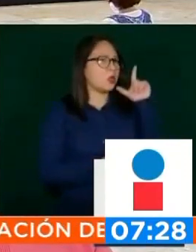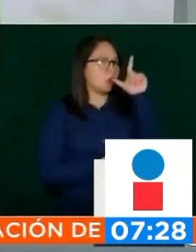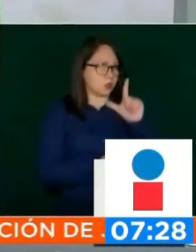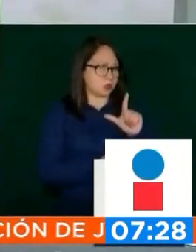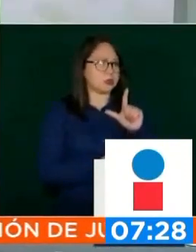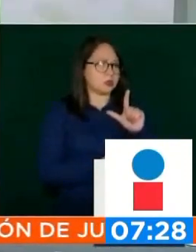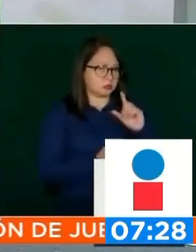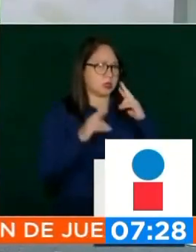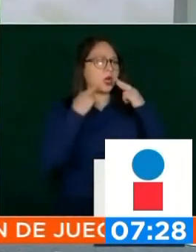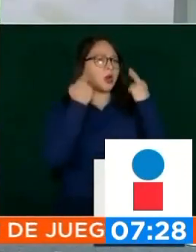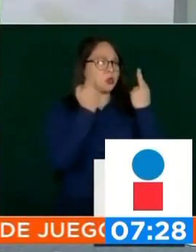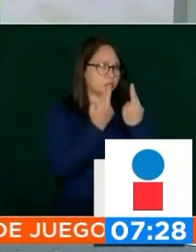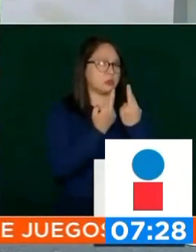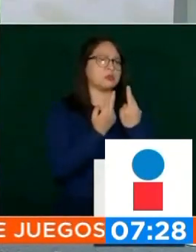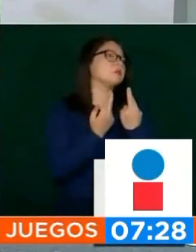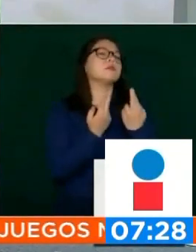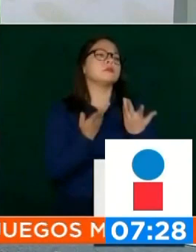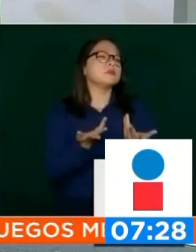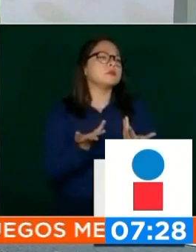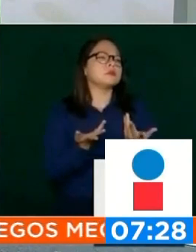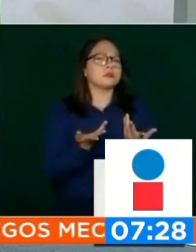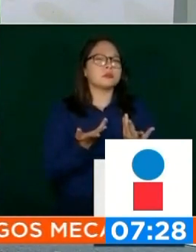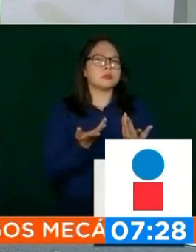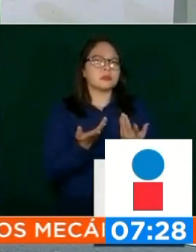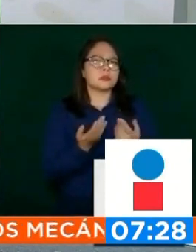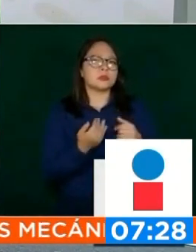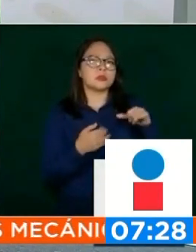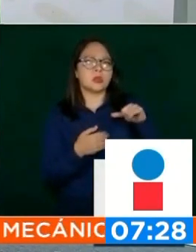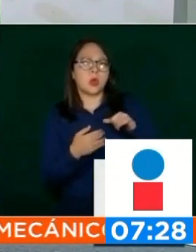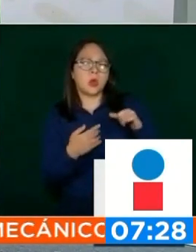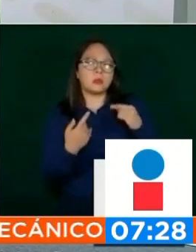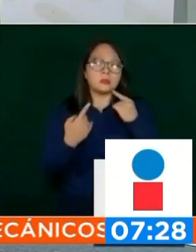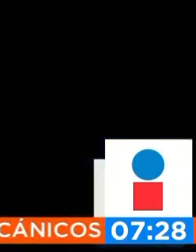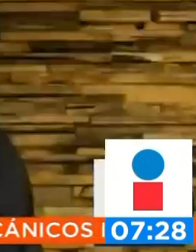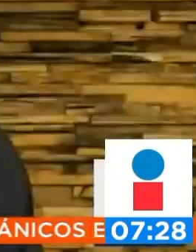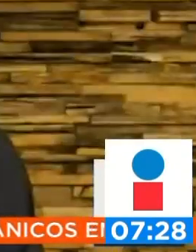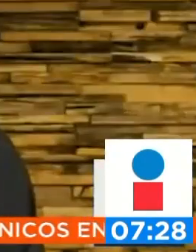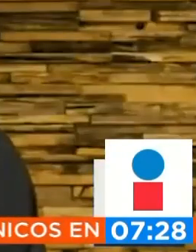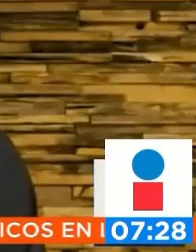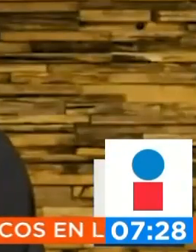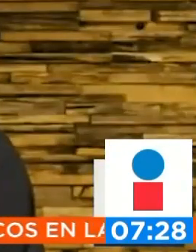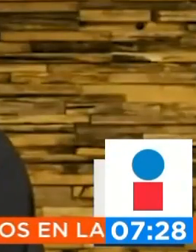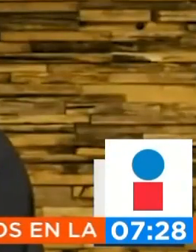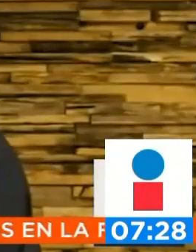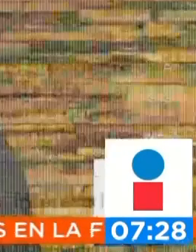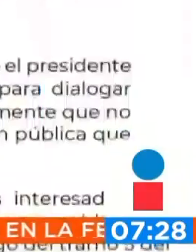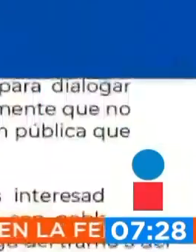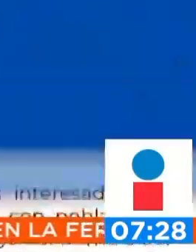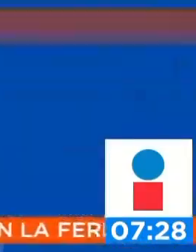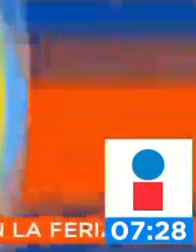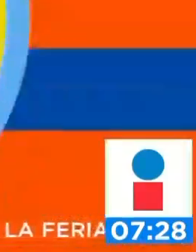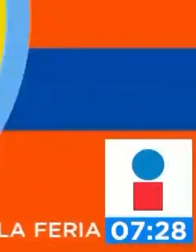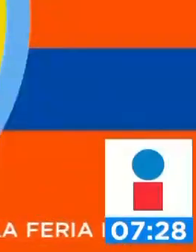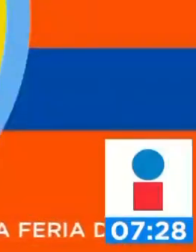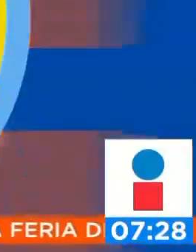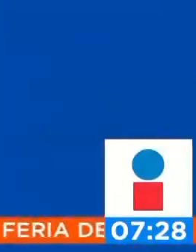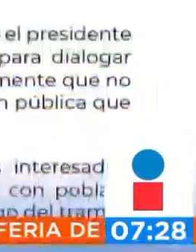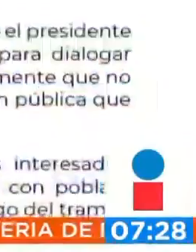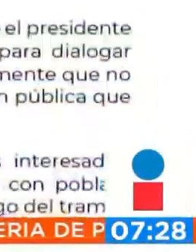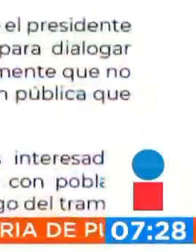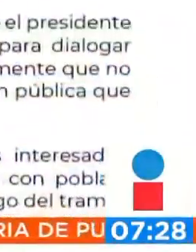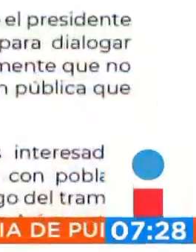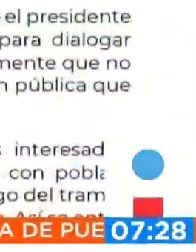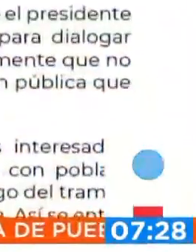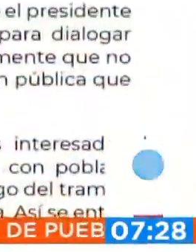justamente ayer por la tarde la presidencia de la república anunció la suspensión de esta reunión entre el presidente y